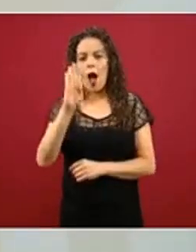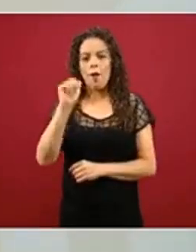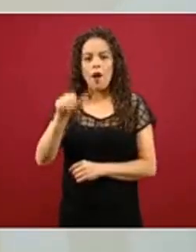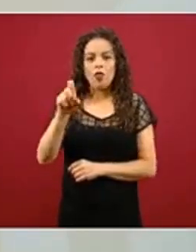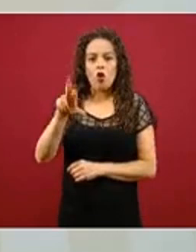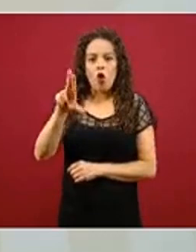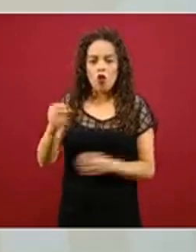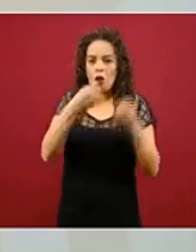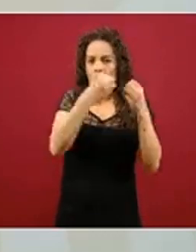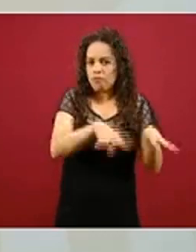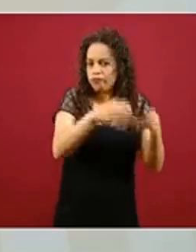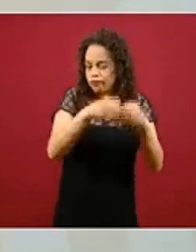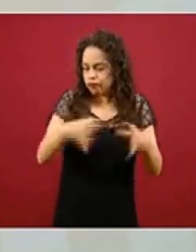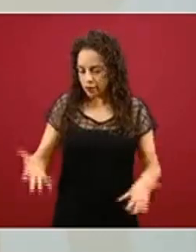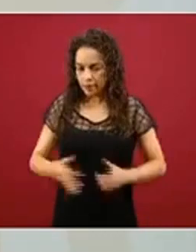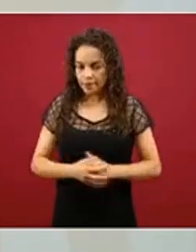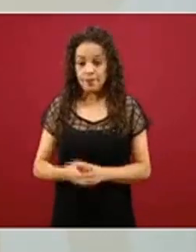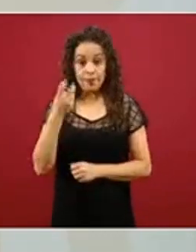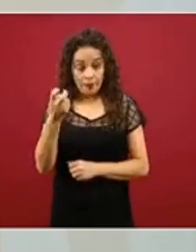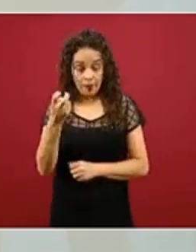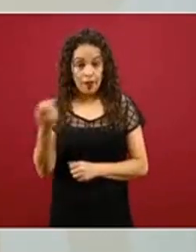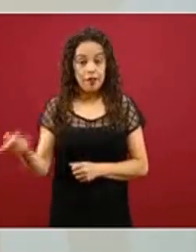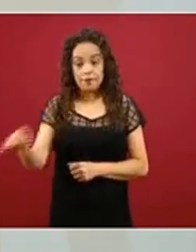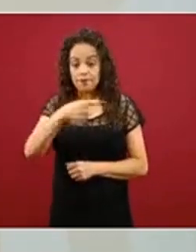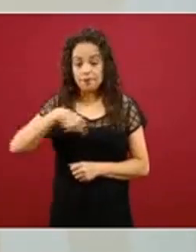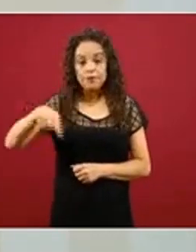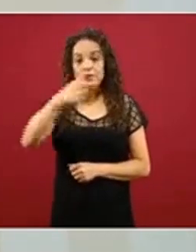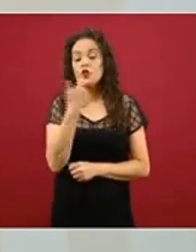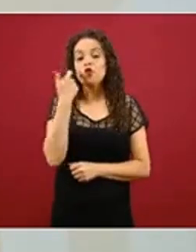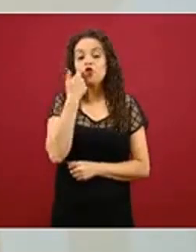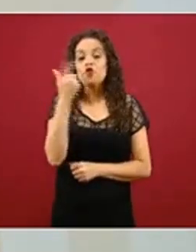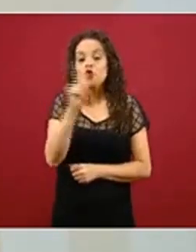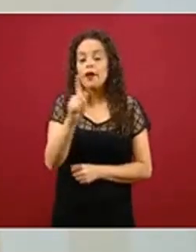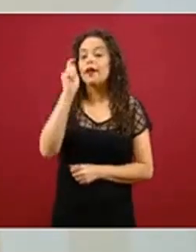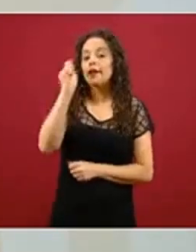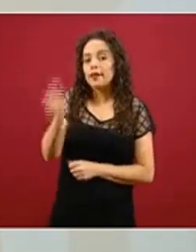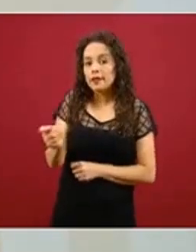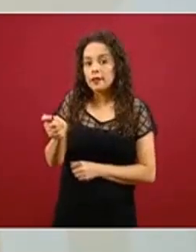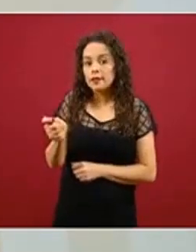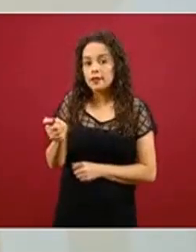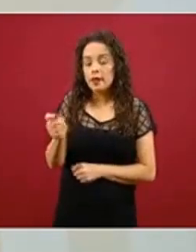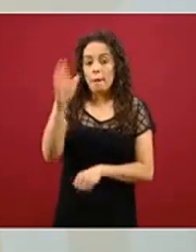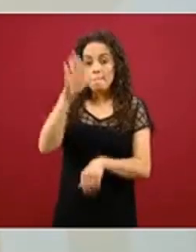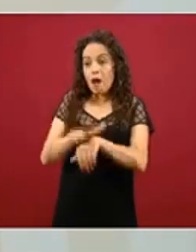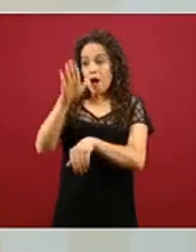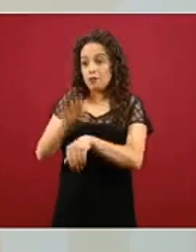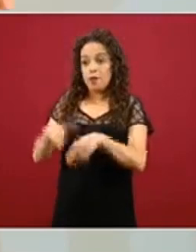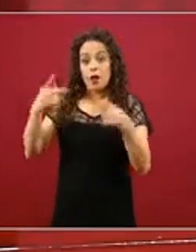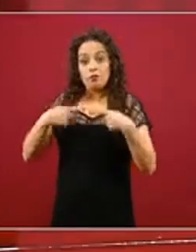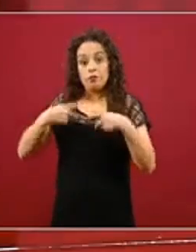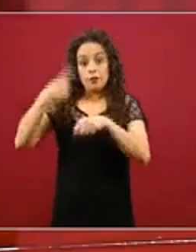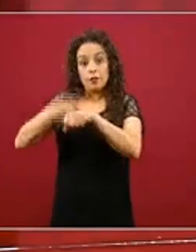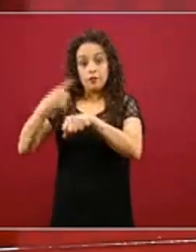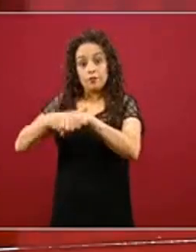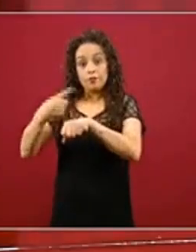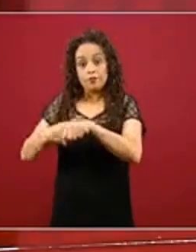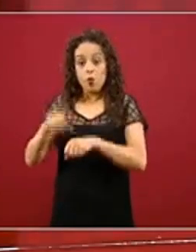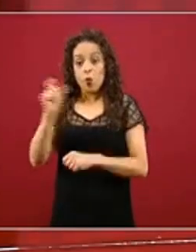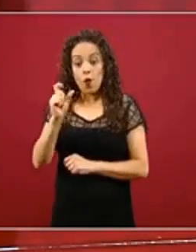epidemia, queremos que no se presenten la máxima cantidad de casos en abril. Preferimos